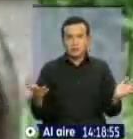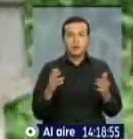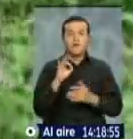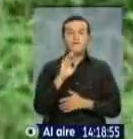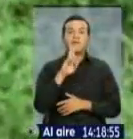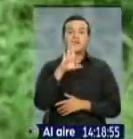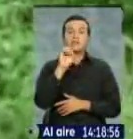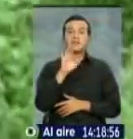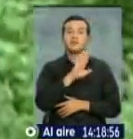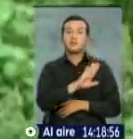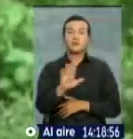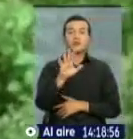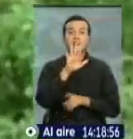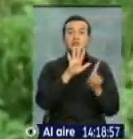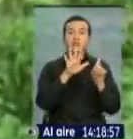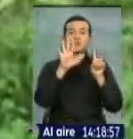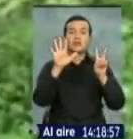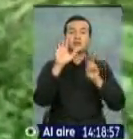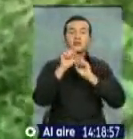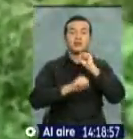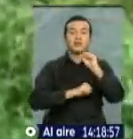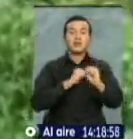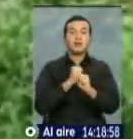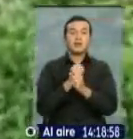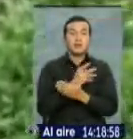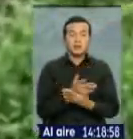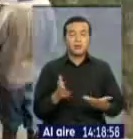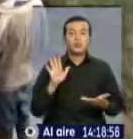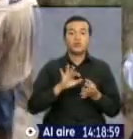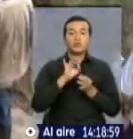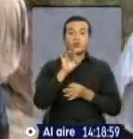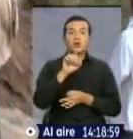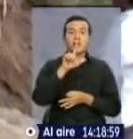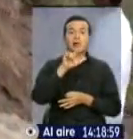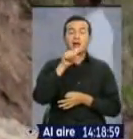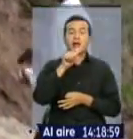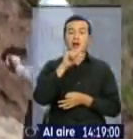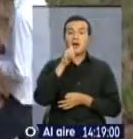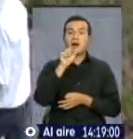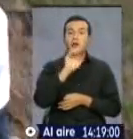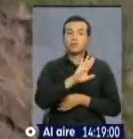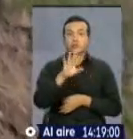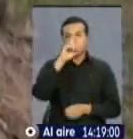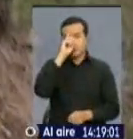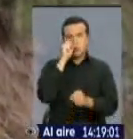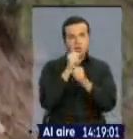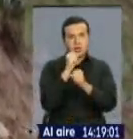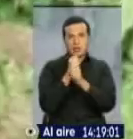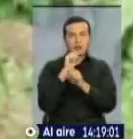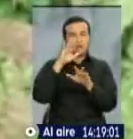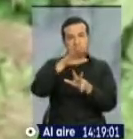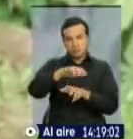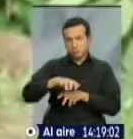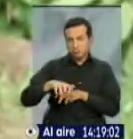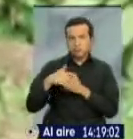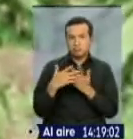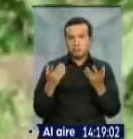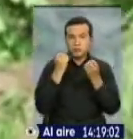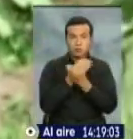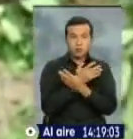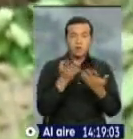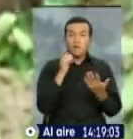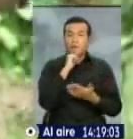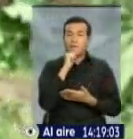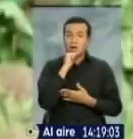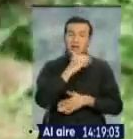Francisco Ramírez tiene 67 años de edad. Él es del cantón Las Lajas. Su trabajo ha sido siempre en la agricultura. Cuenta que la falta